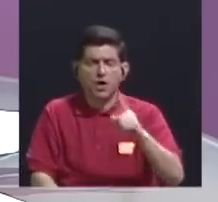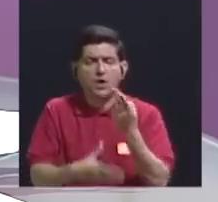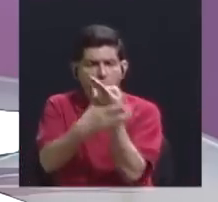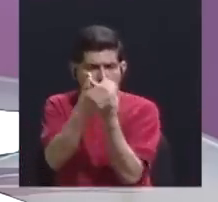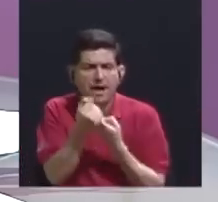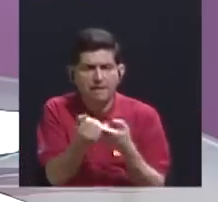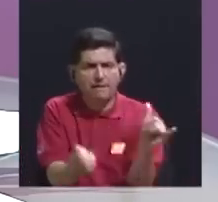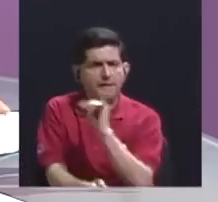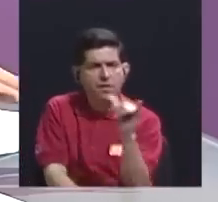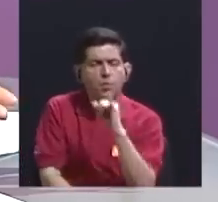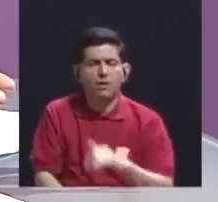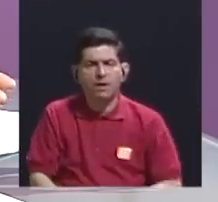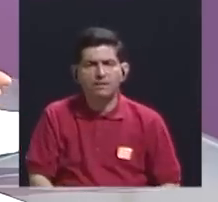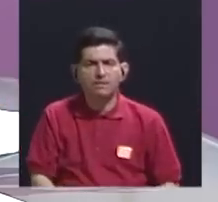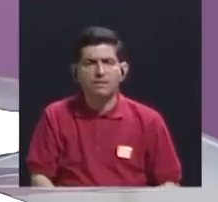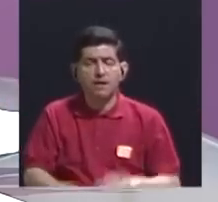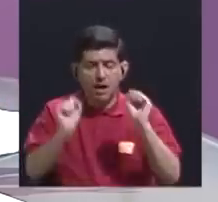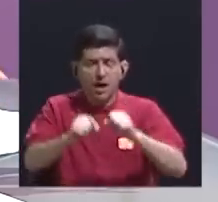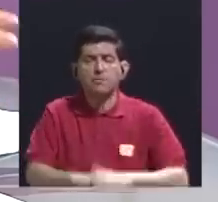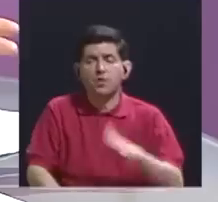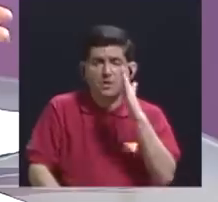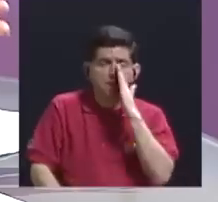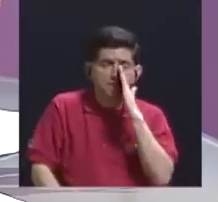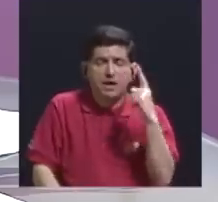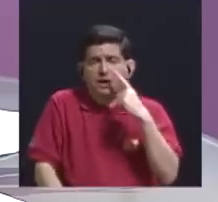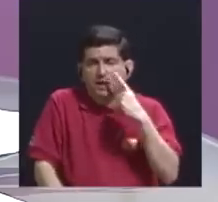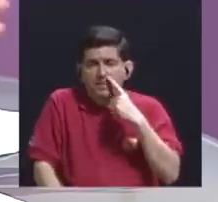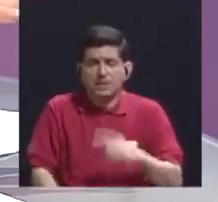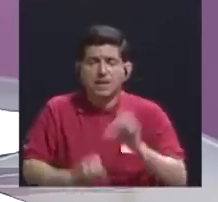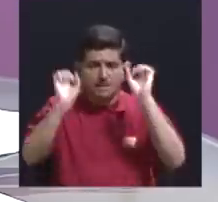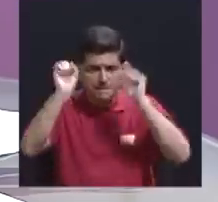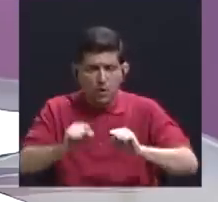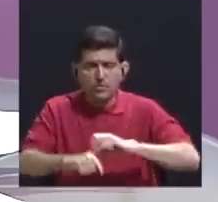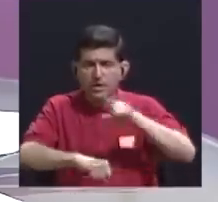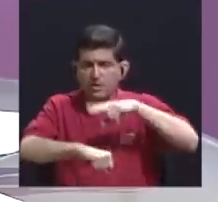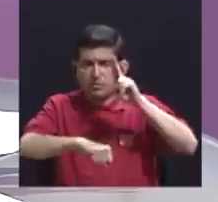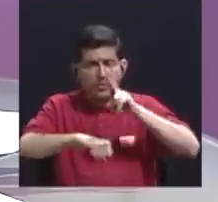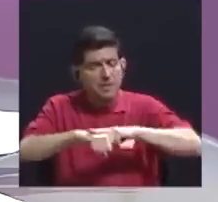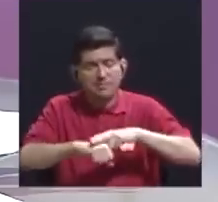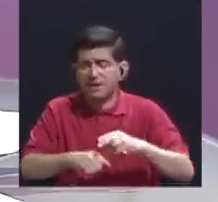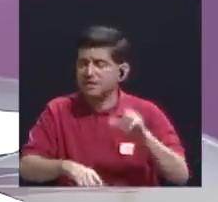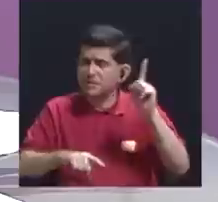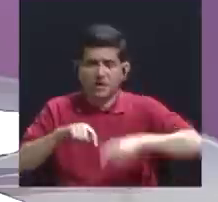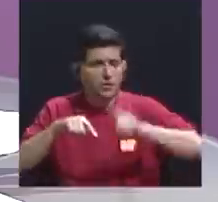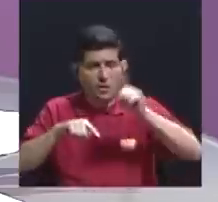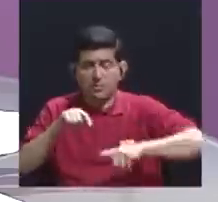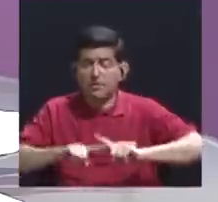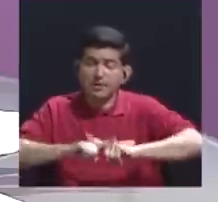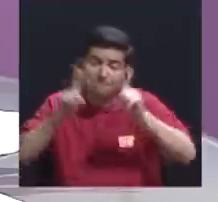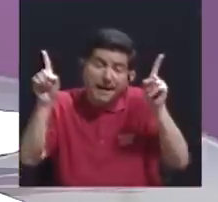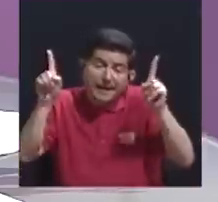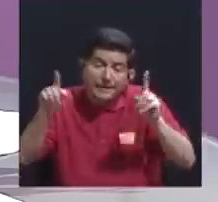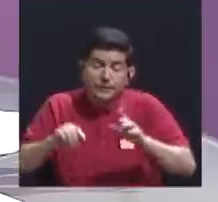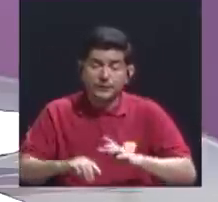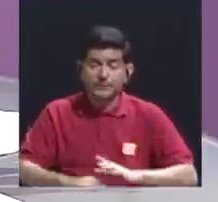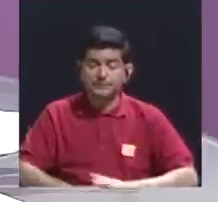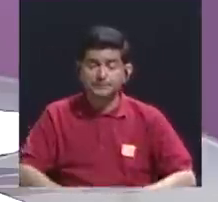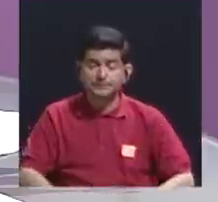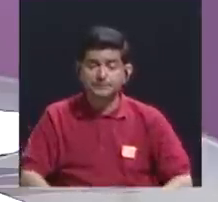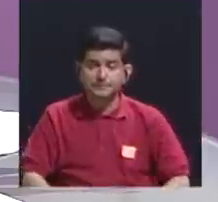una pareja a ser madre o hacer padres cuando naturalmente no pueden verdad pero bueno